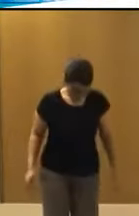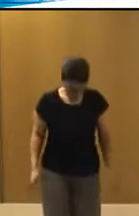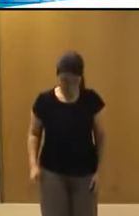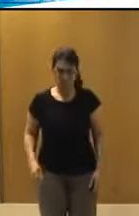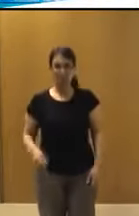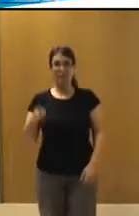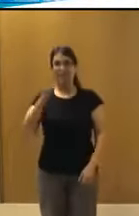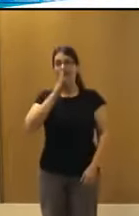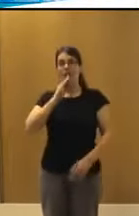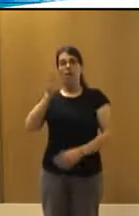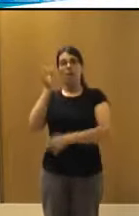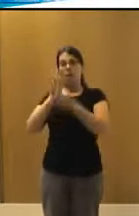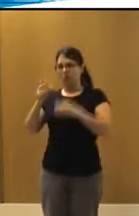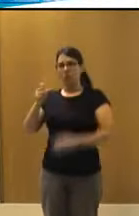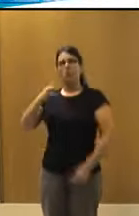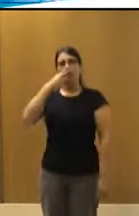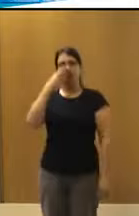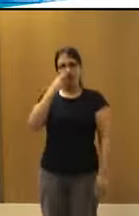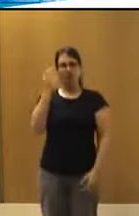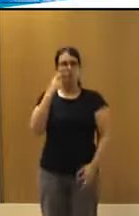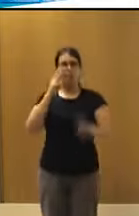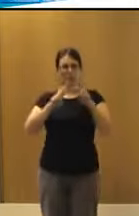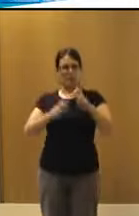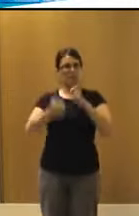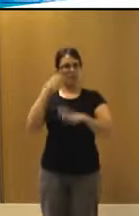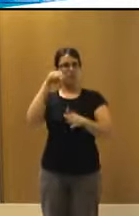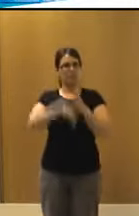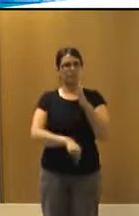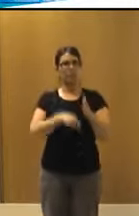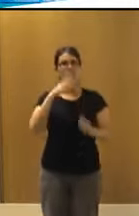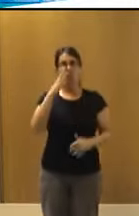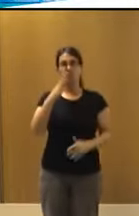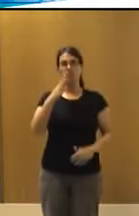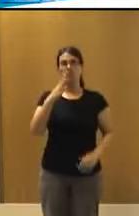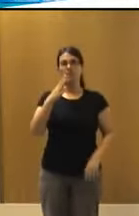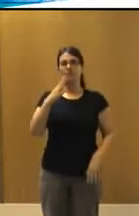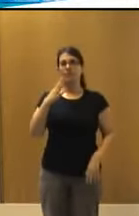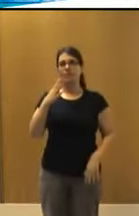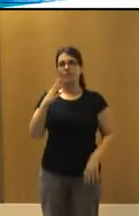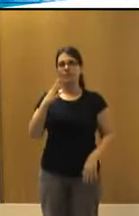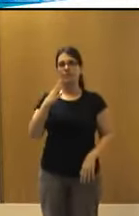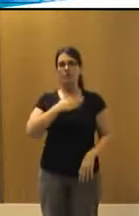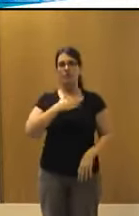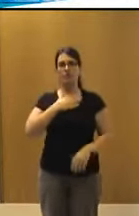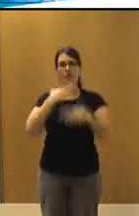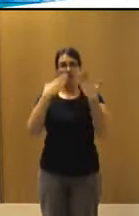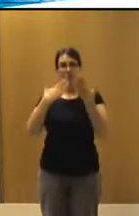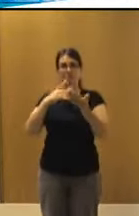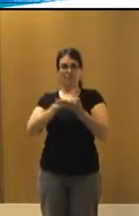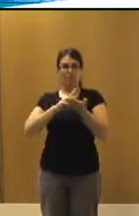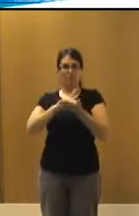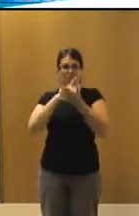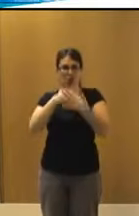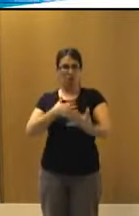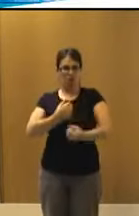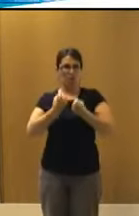Pues este dato es muy interesante y investigaremos un poquito más en ello, porque creo que gracias a la base de